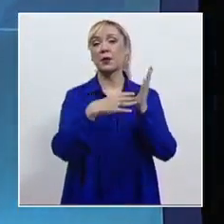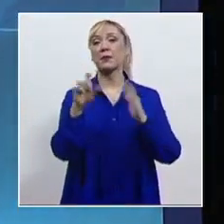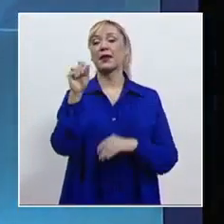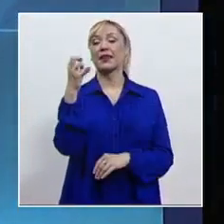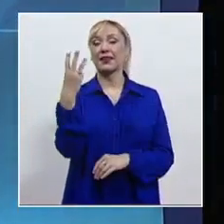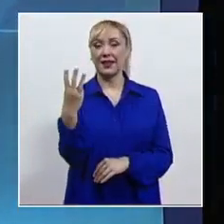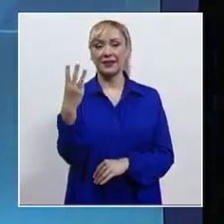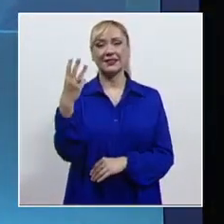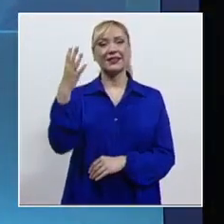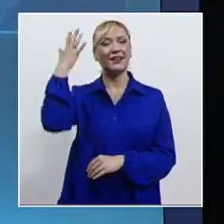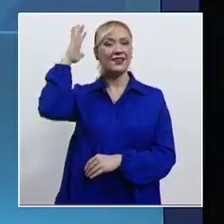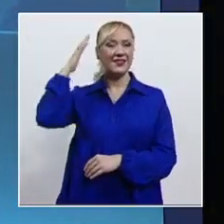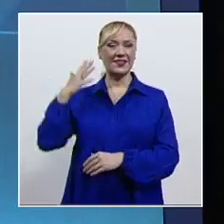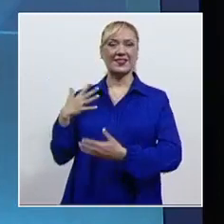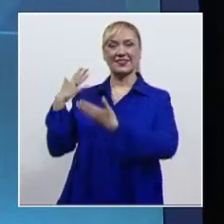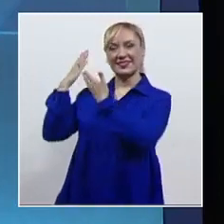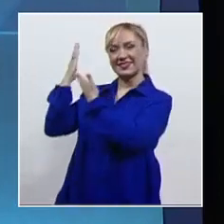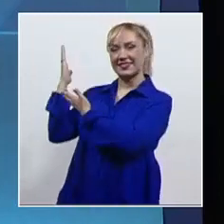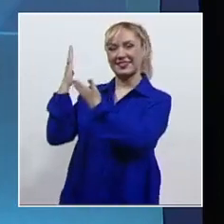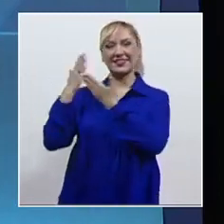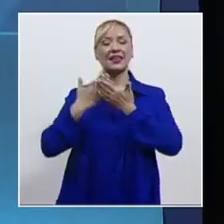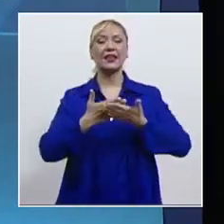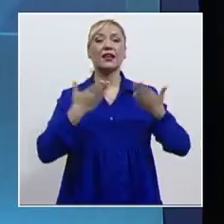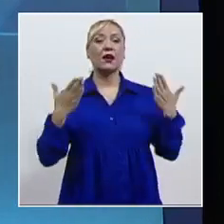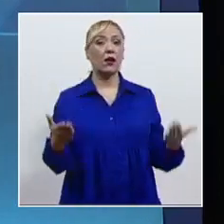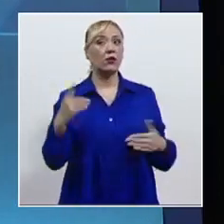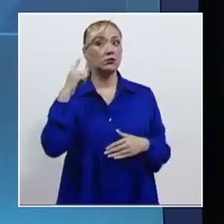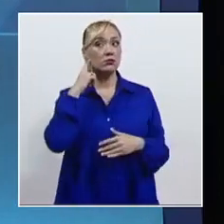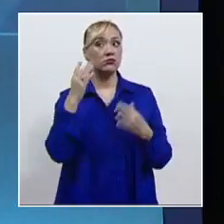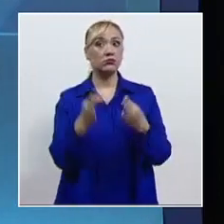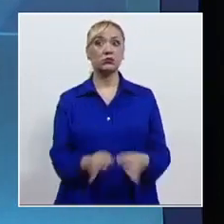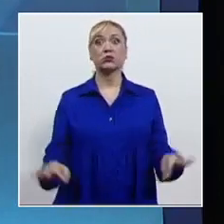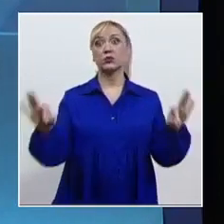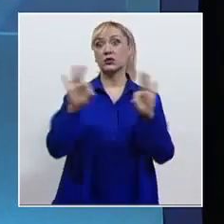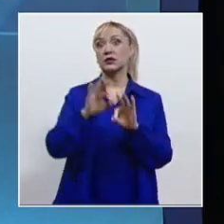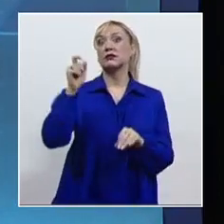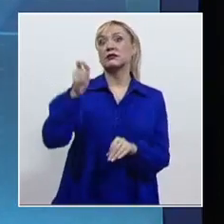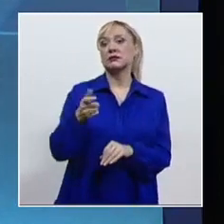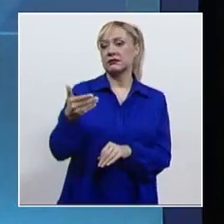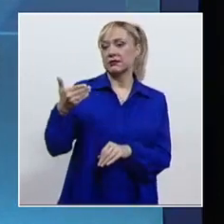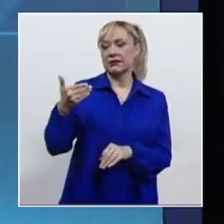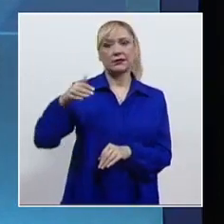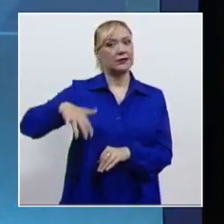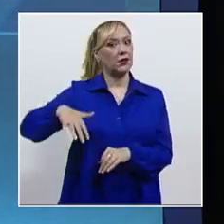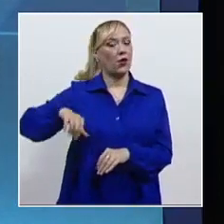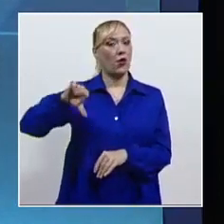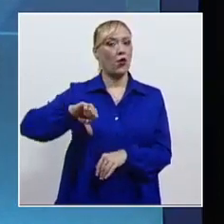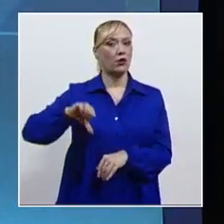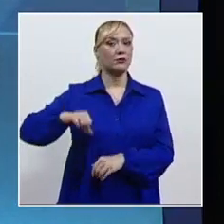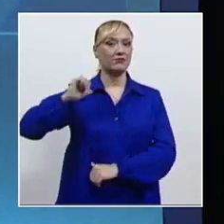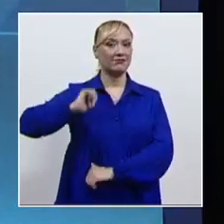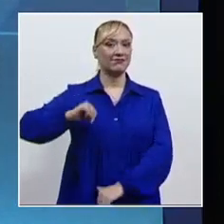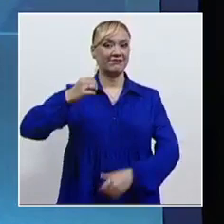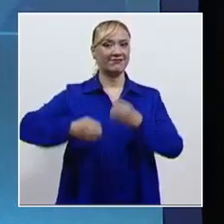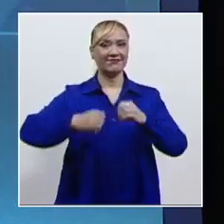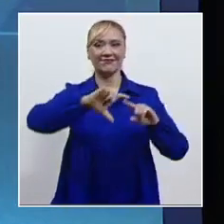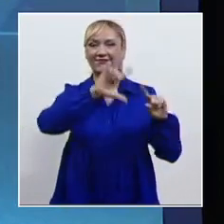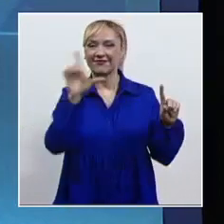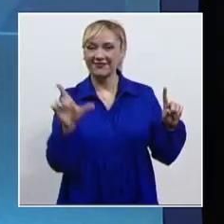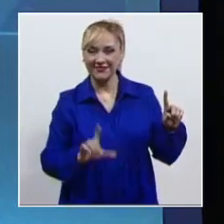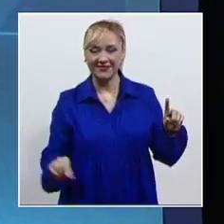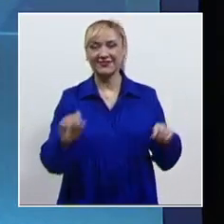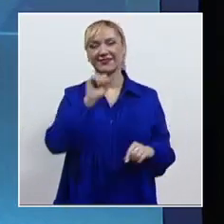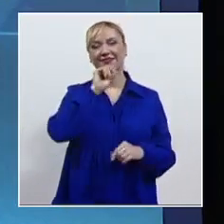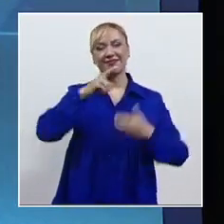2023. Soy Lorena Sánchez Cabrera y en los próximos minutos le presentaré la información más reciente generada en el Poder Judicial de la Federación. Saludo con gusto a